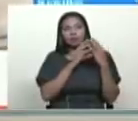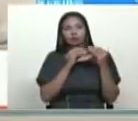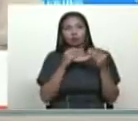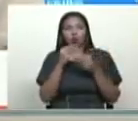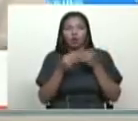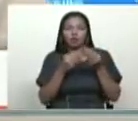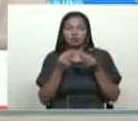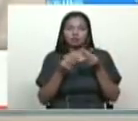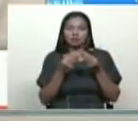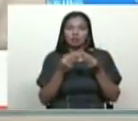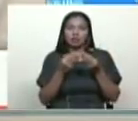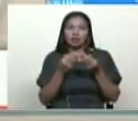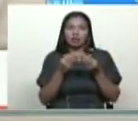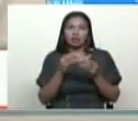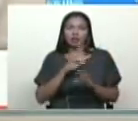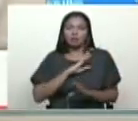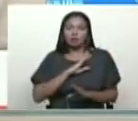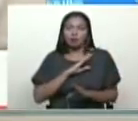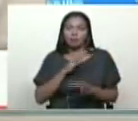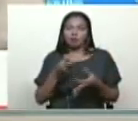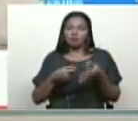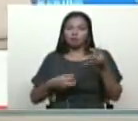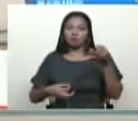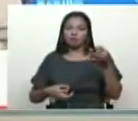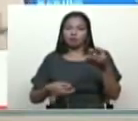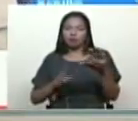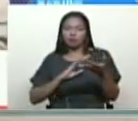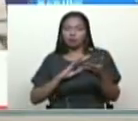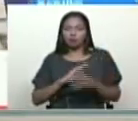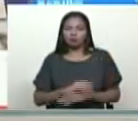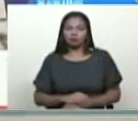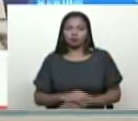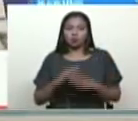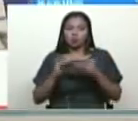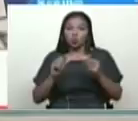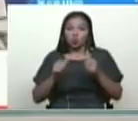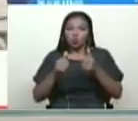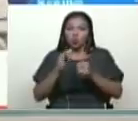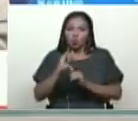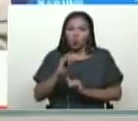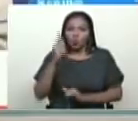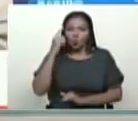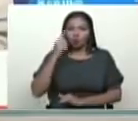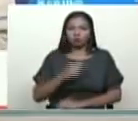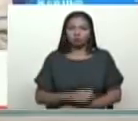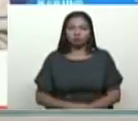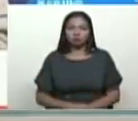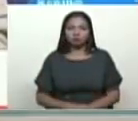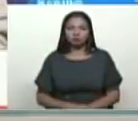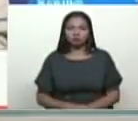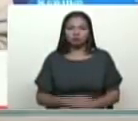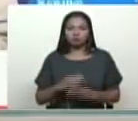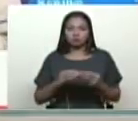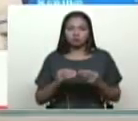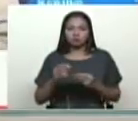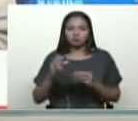elaborar esta Carta Magna. Así que todo empezó allí. Todo empezó